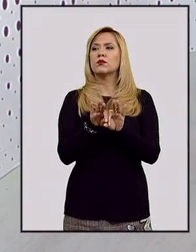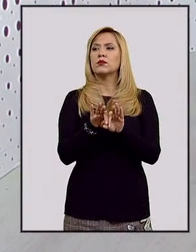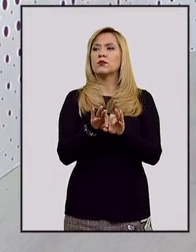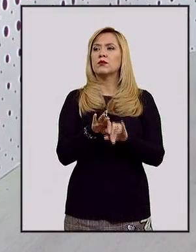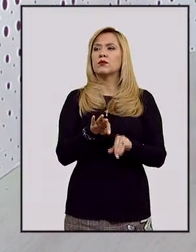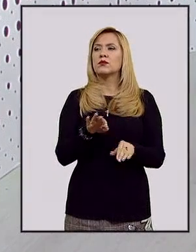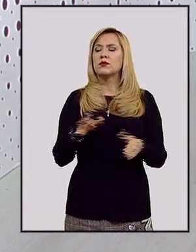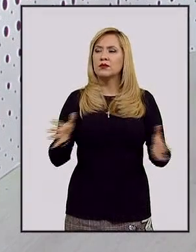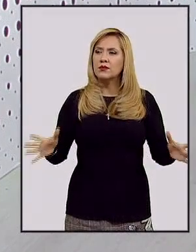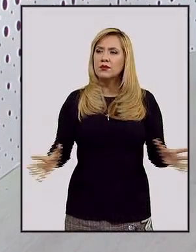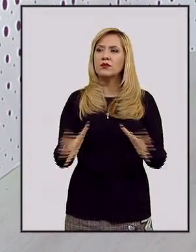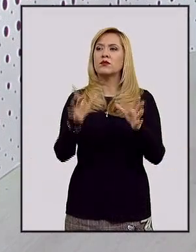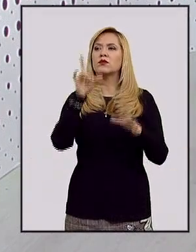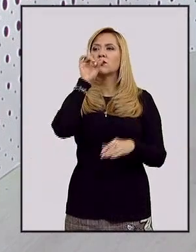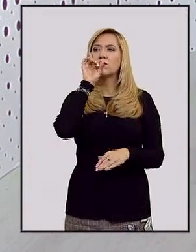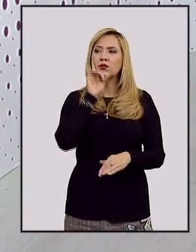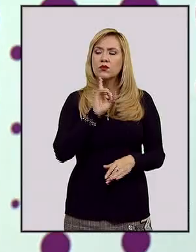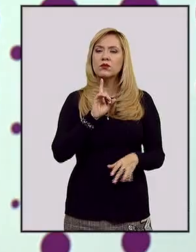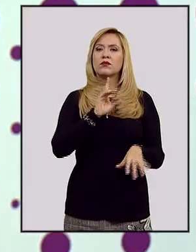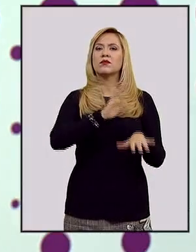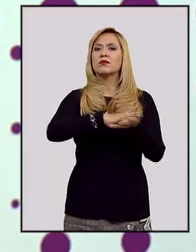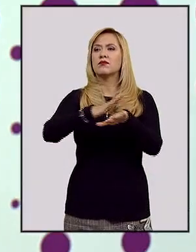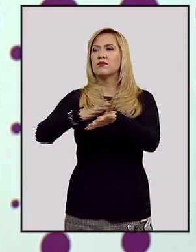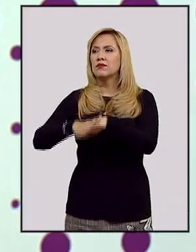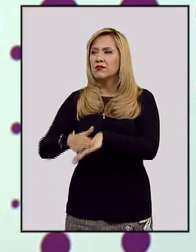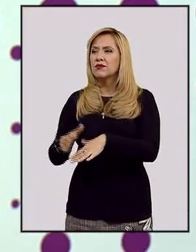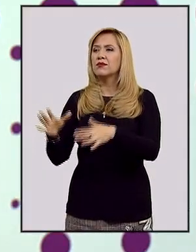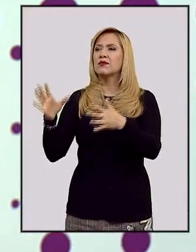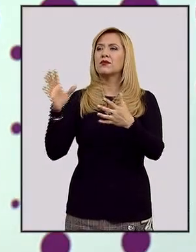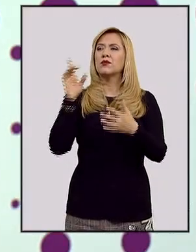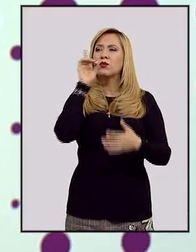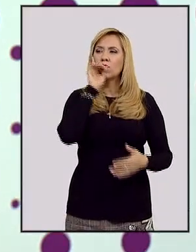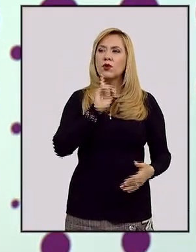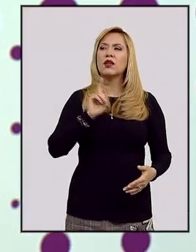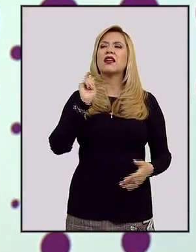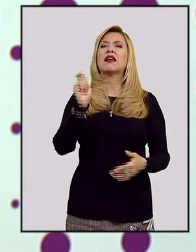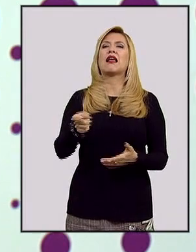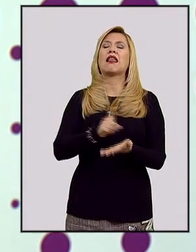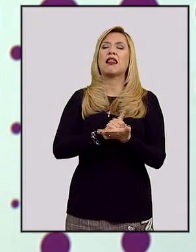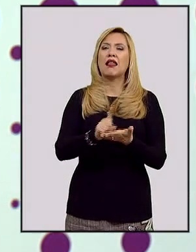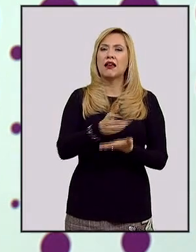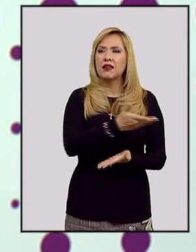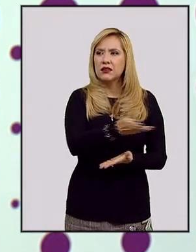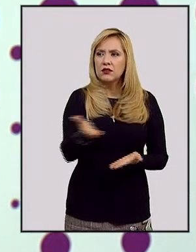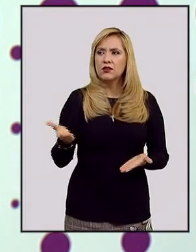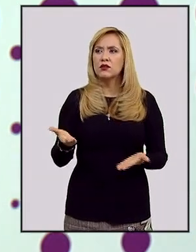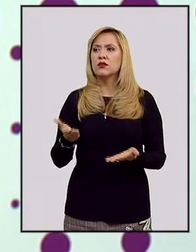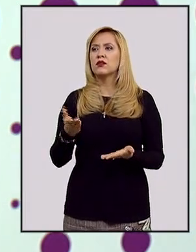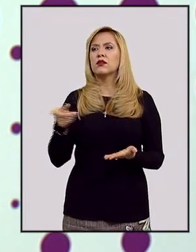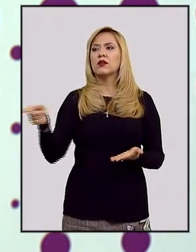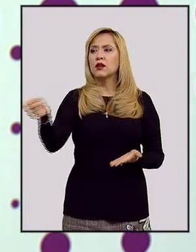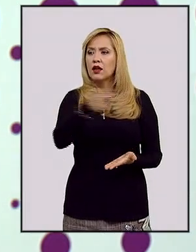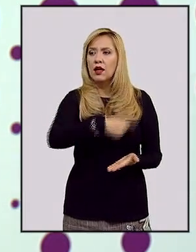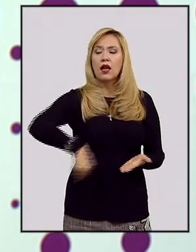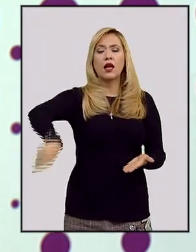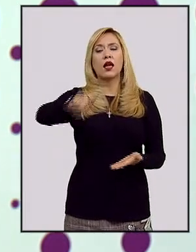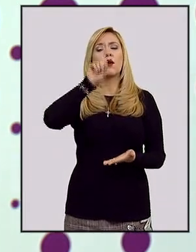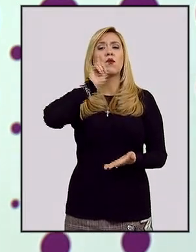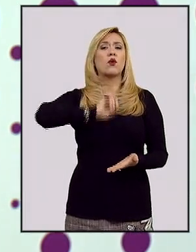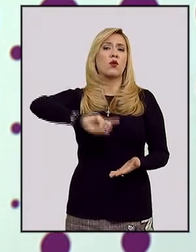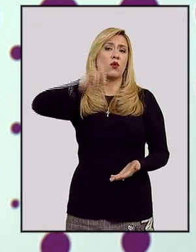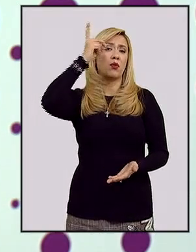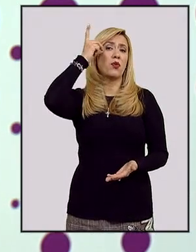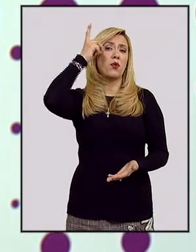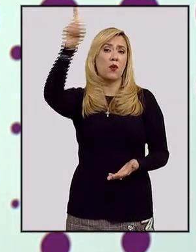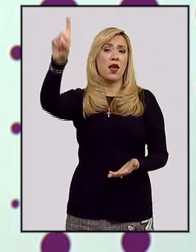sí, empoderar a las mujeres, informar a las mujeres sobre a qué tienen derecho, que en realidad ellas son las dueñas, digamos, de